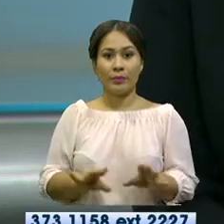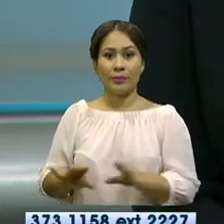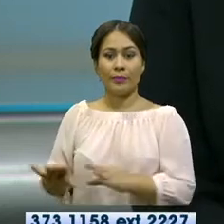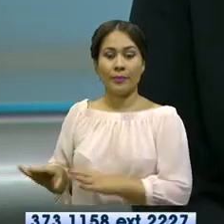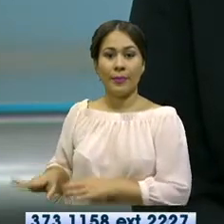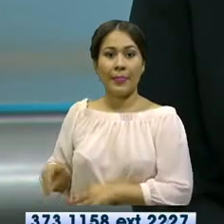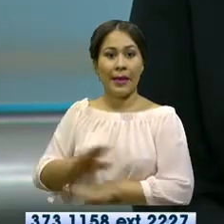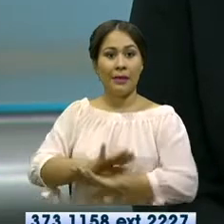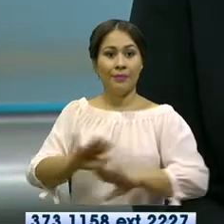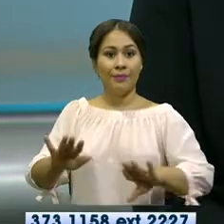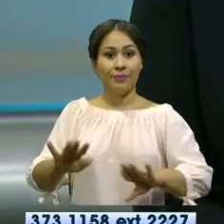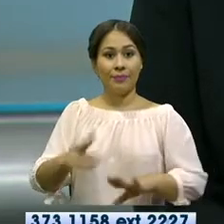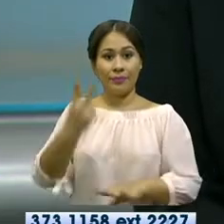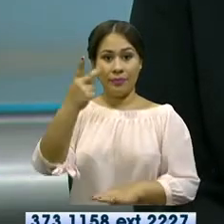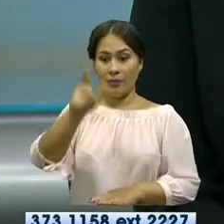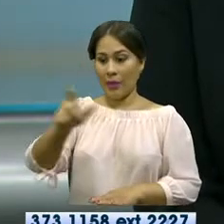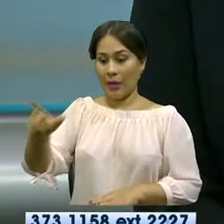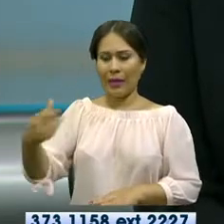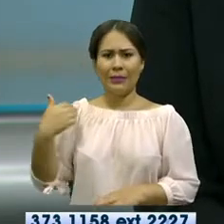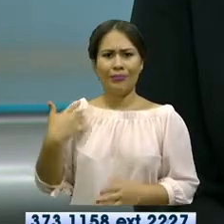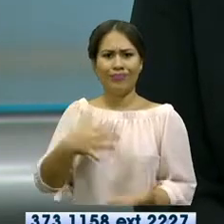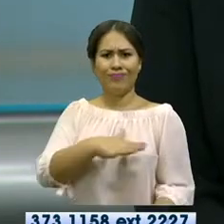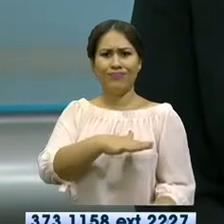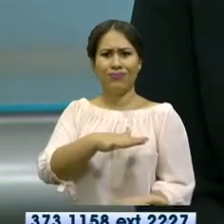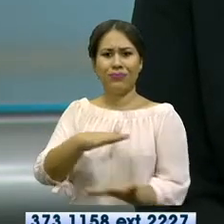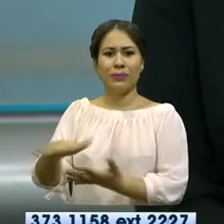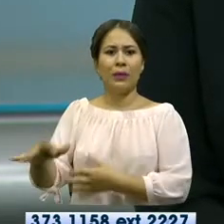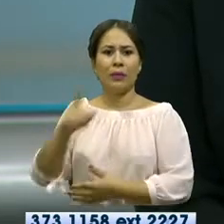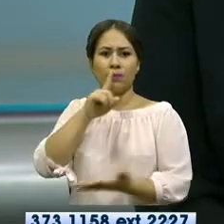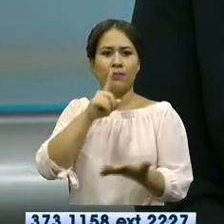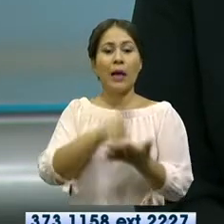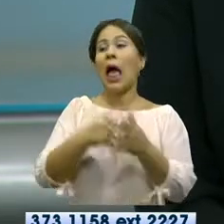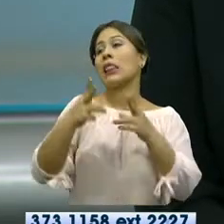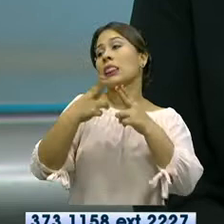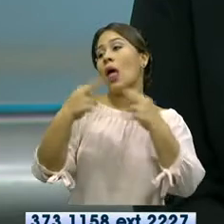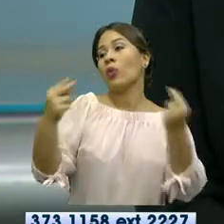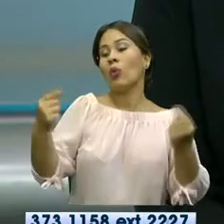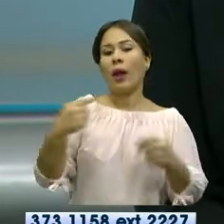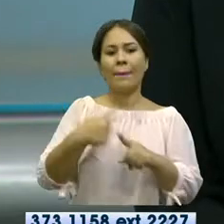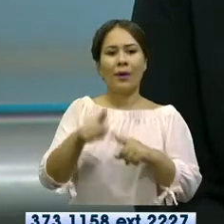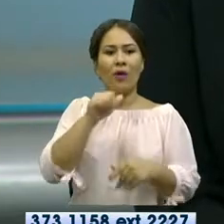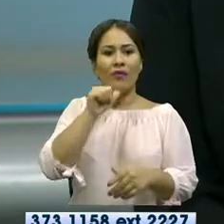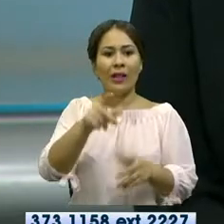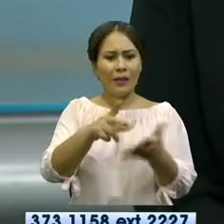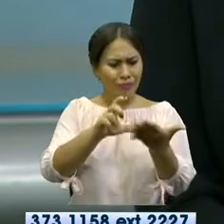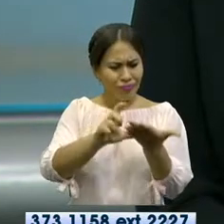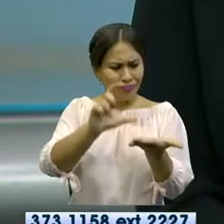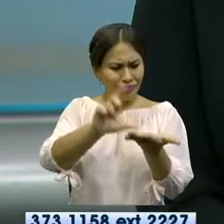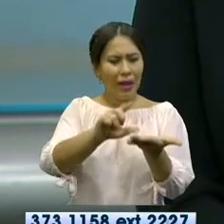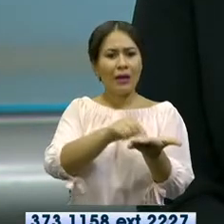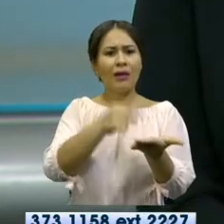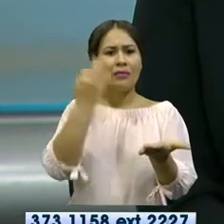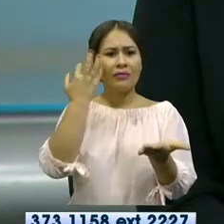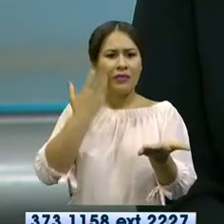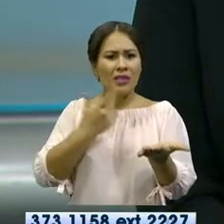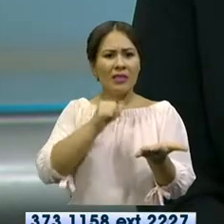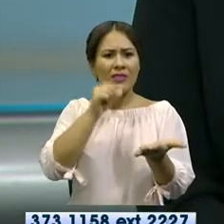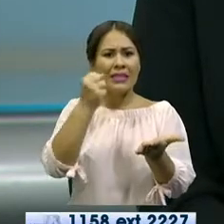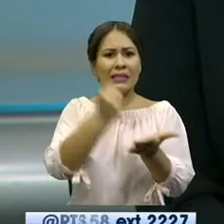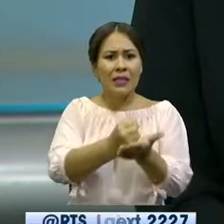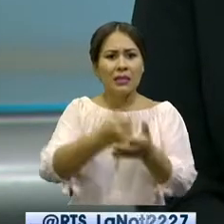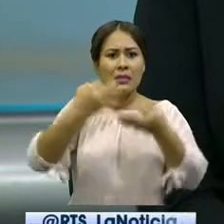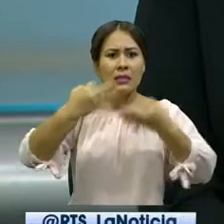Detienen a dos ciudadanos con cientos de productos naturales sin registro sanitario y de dudosa procedencia en el centro de